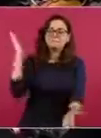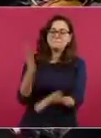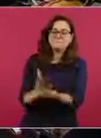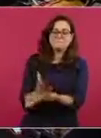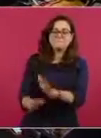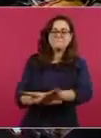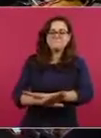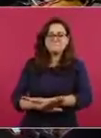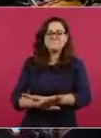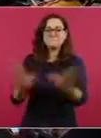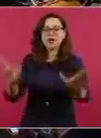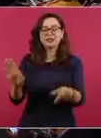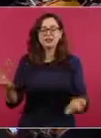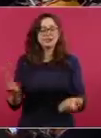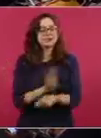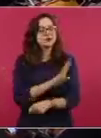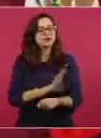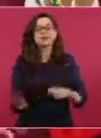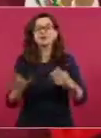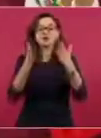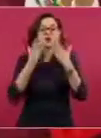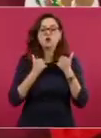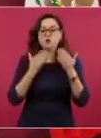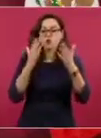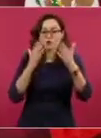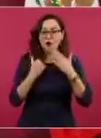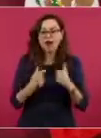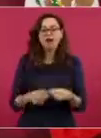porque no beneficia, perjudica